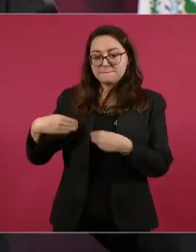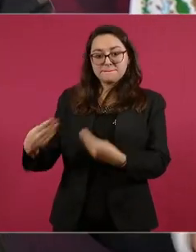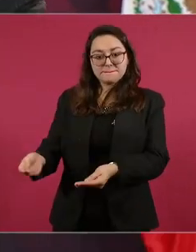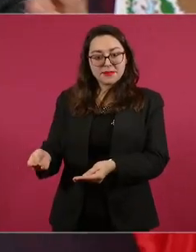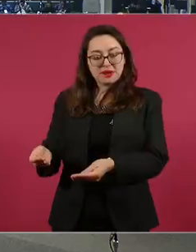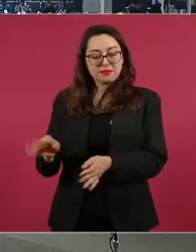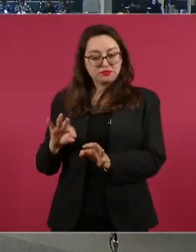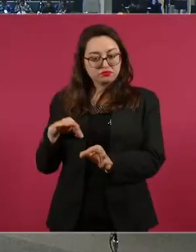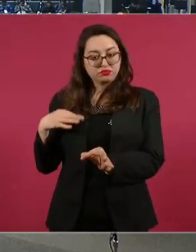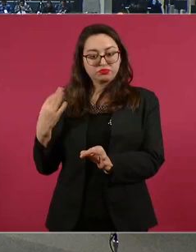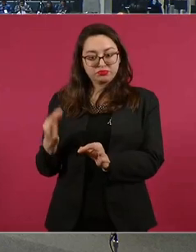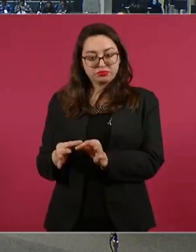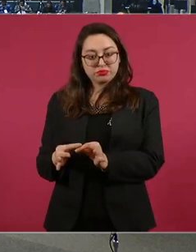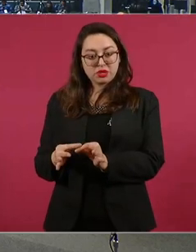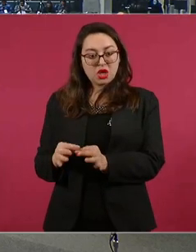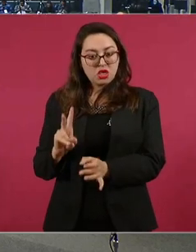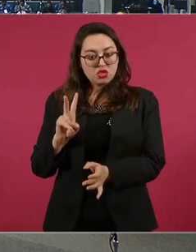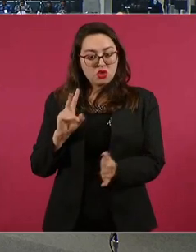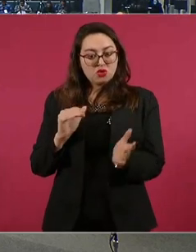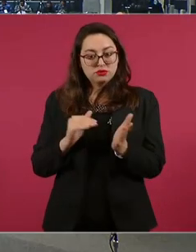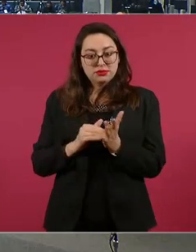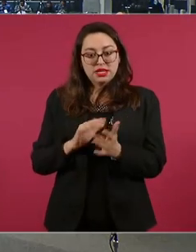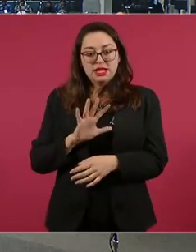para 2.500 familias.